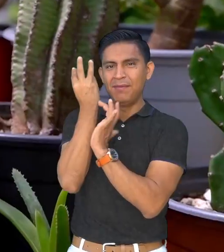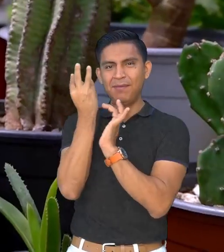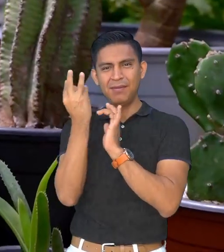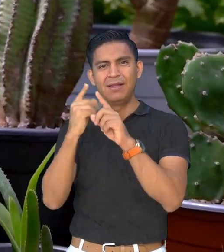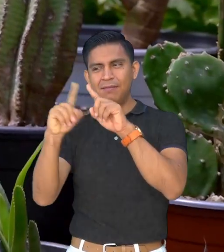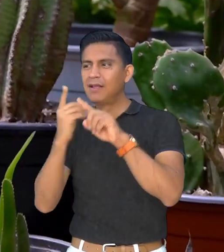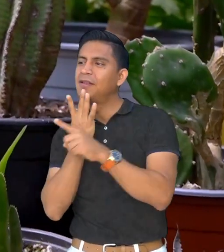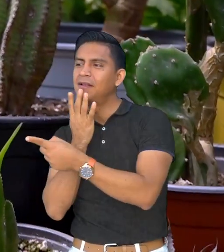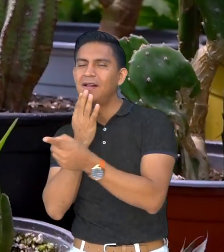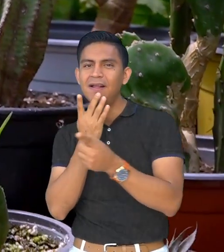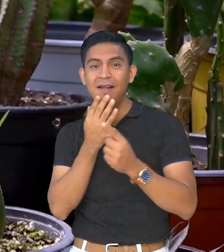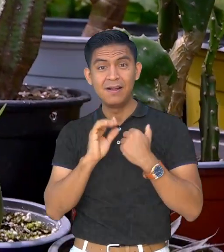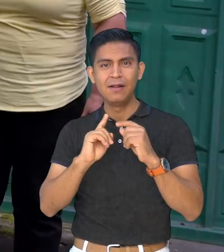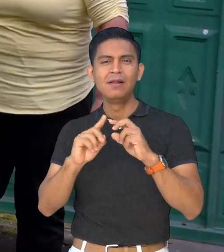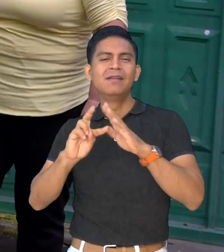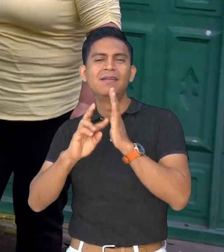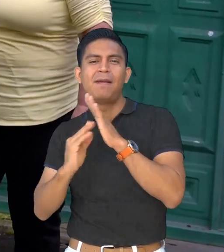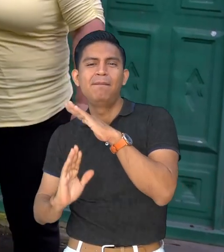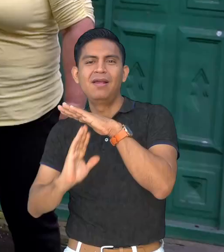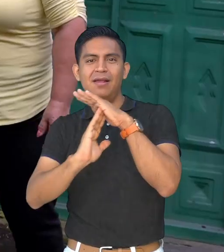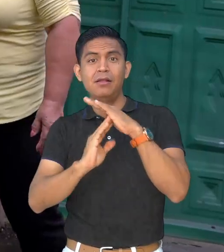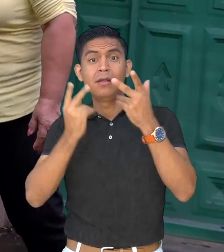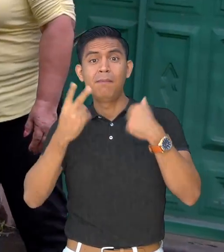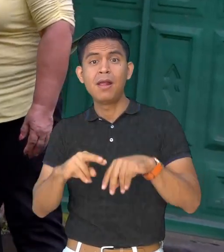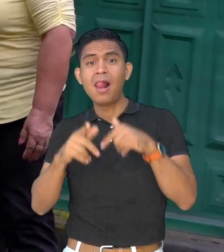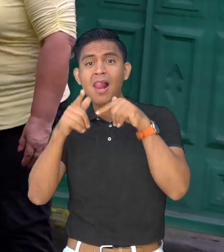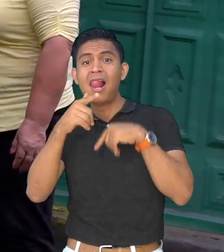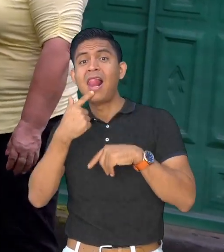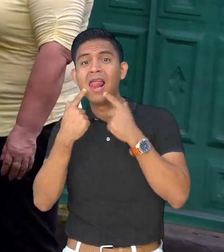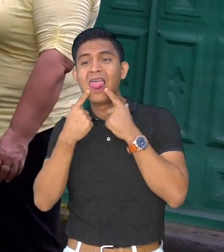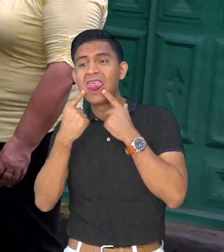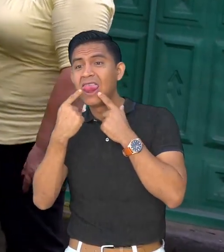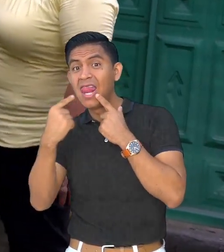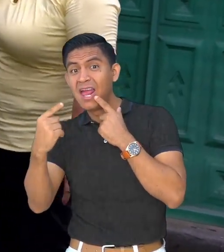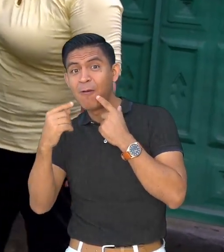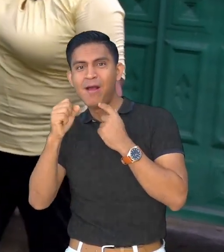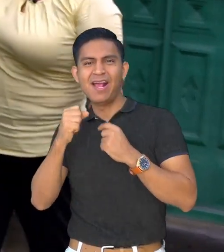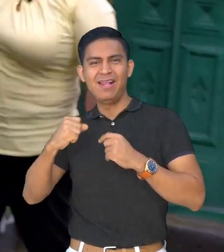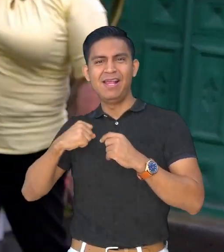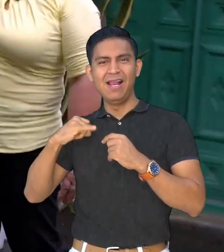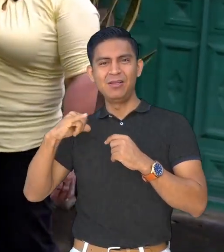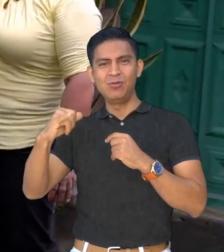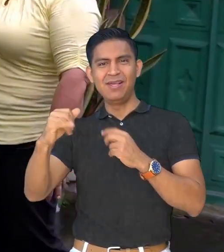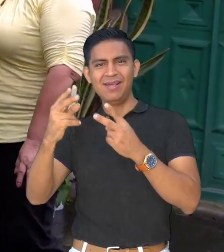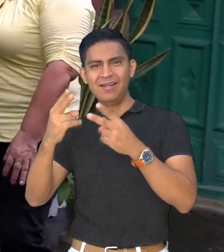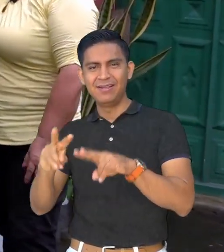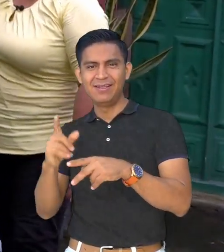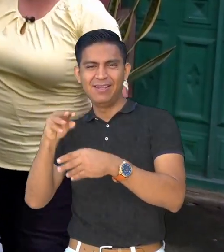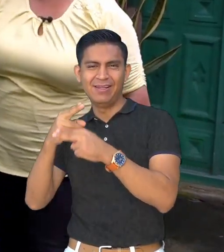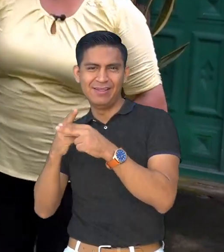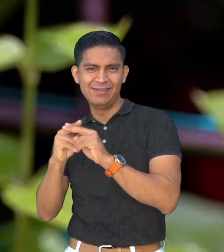colores, que se llama de la paz. Aquí tenemos lenguas de suegra en grande, más veraneras de